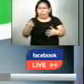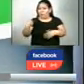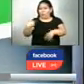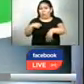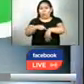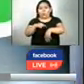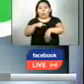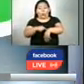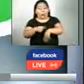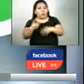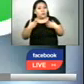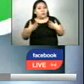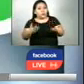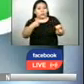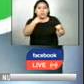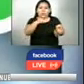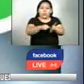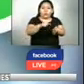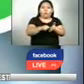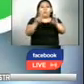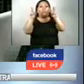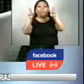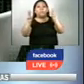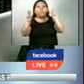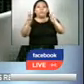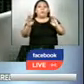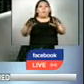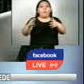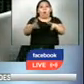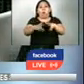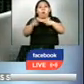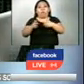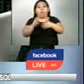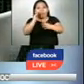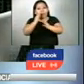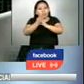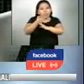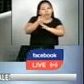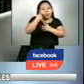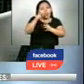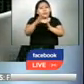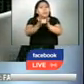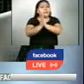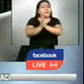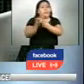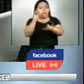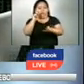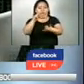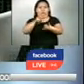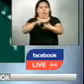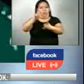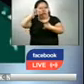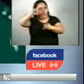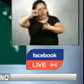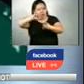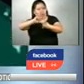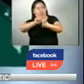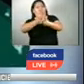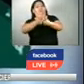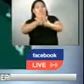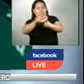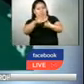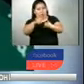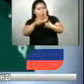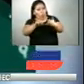últimas horas se reportaran varios casos de supuestos hackeos. Los afectados buscan ayuda al notar que su foto de perfil fue